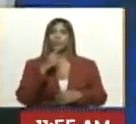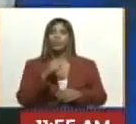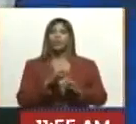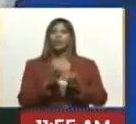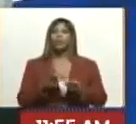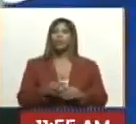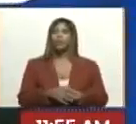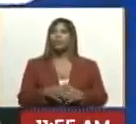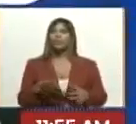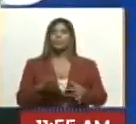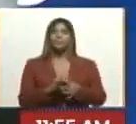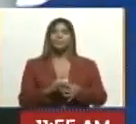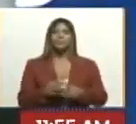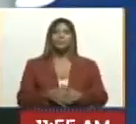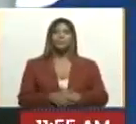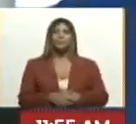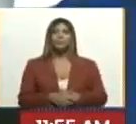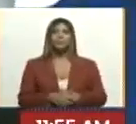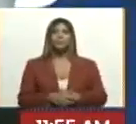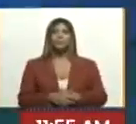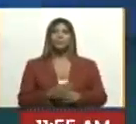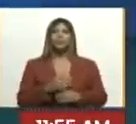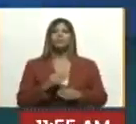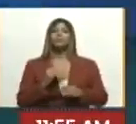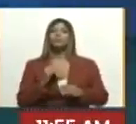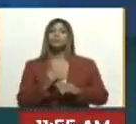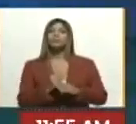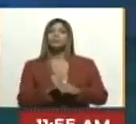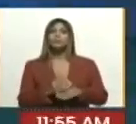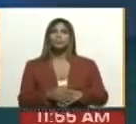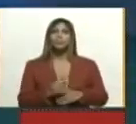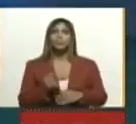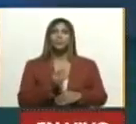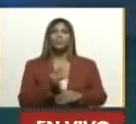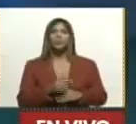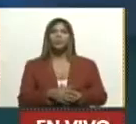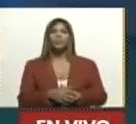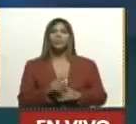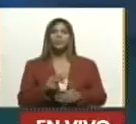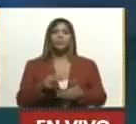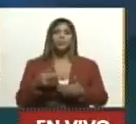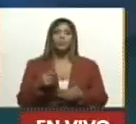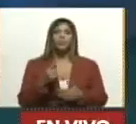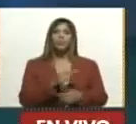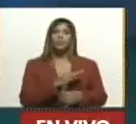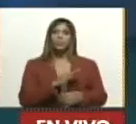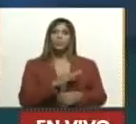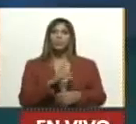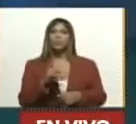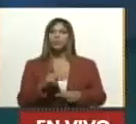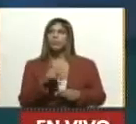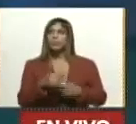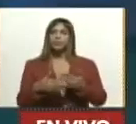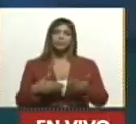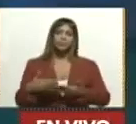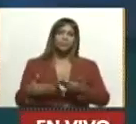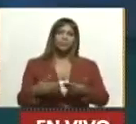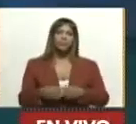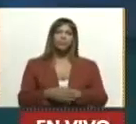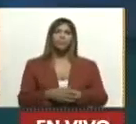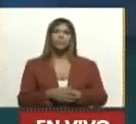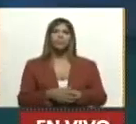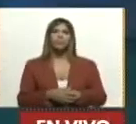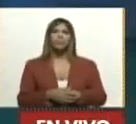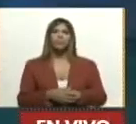en que articularon, hacen un quiebre allí, no solamente con el secuestro de él, sino también en esas relaciones que se venían generando